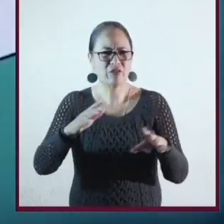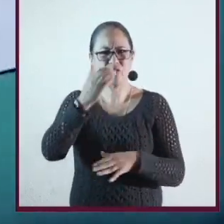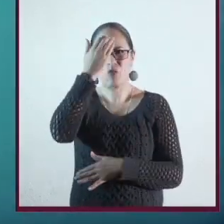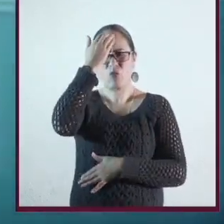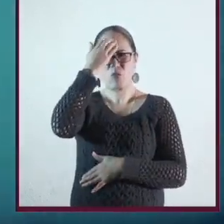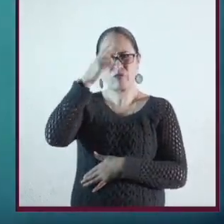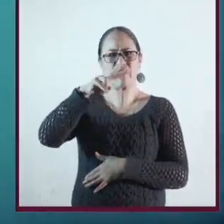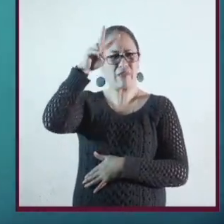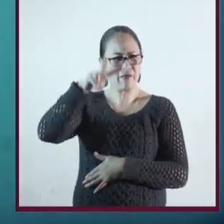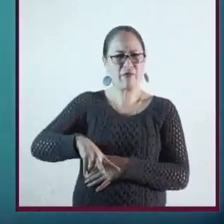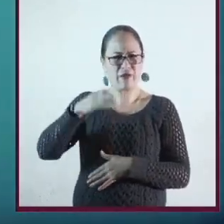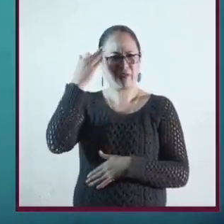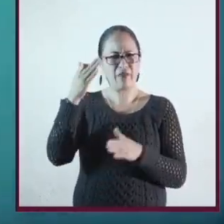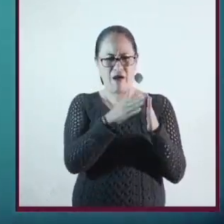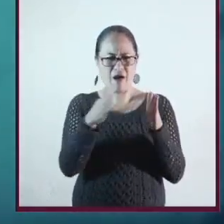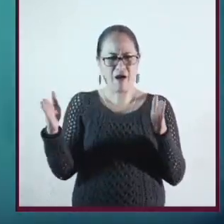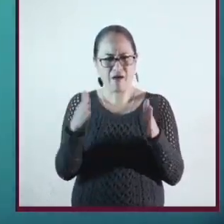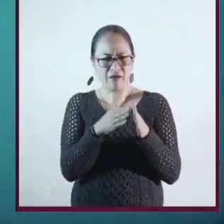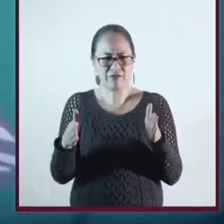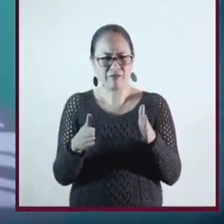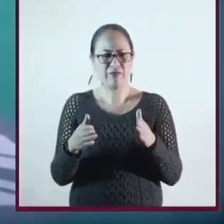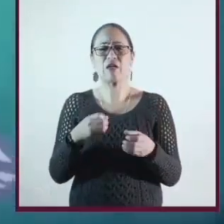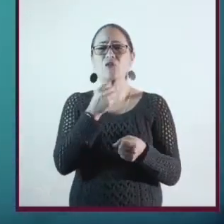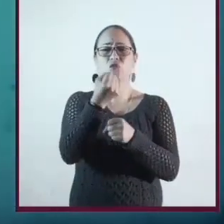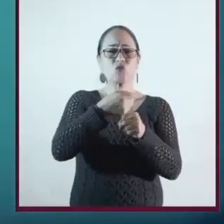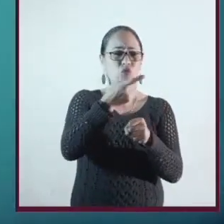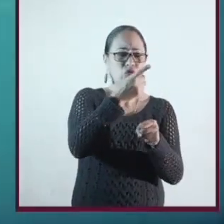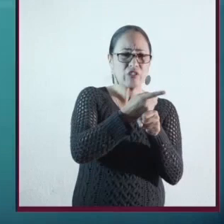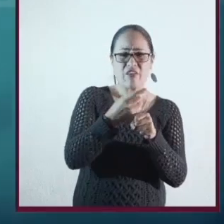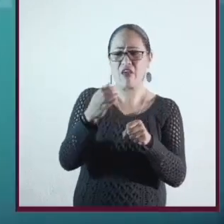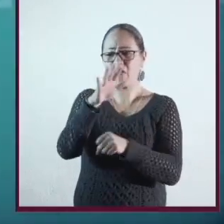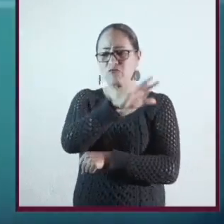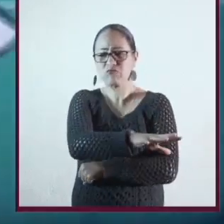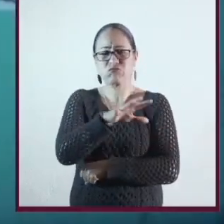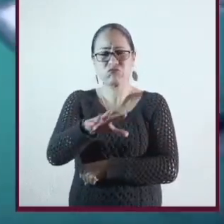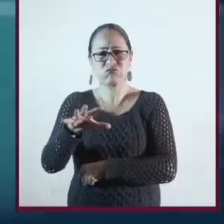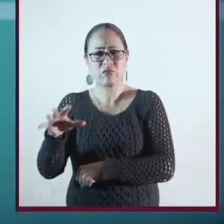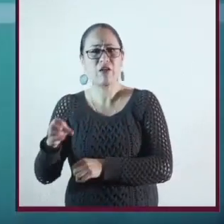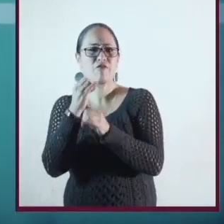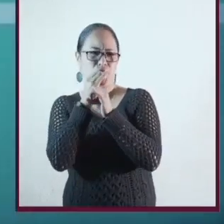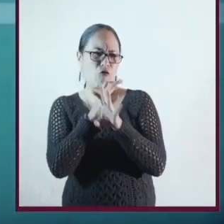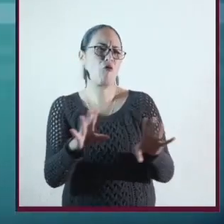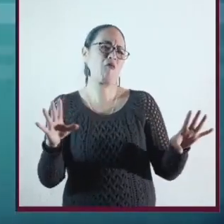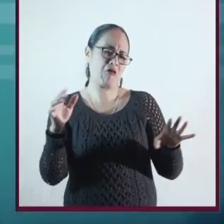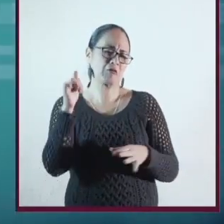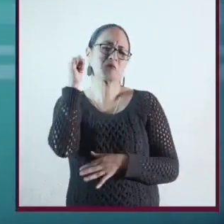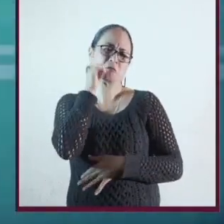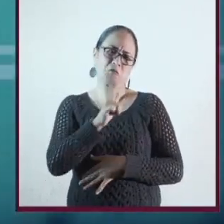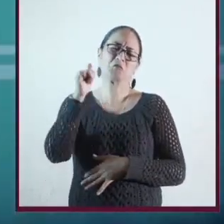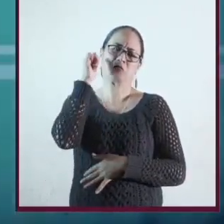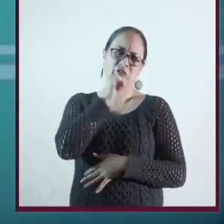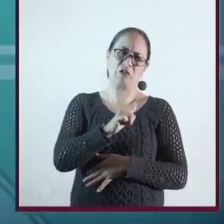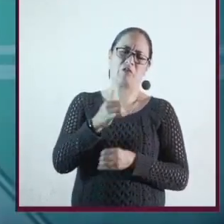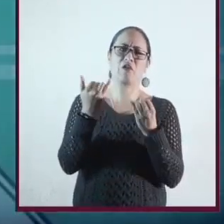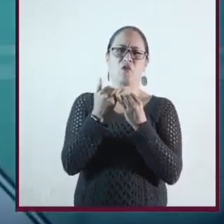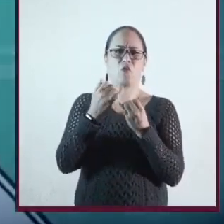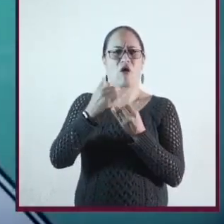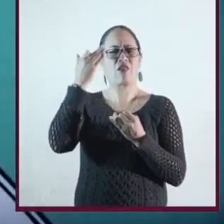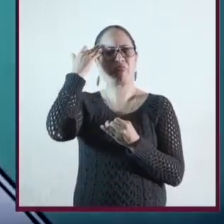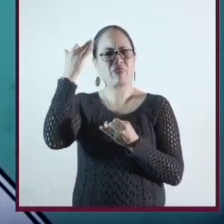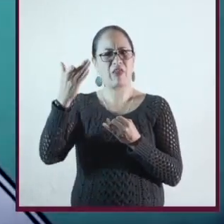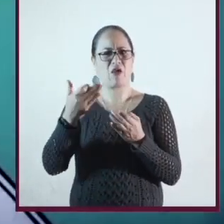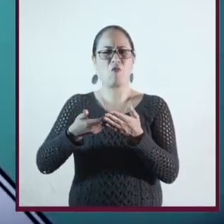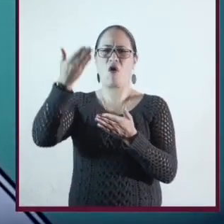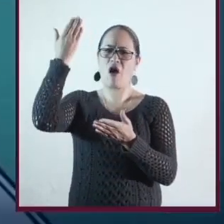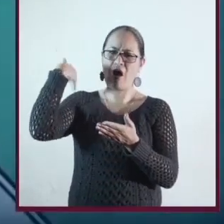En realidad, todas las sociedades han sido sociedades de la información y en todas las eras los conocimientos se han